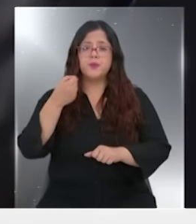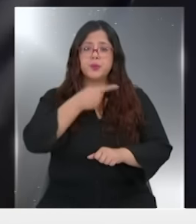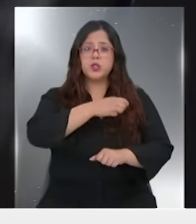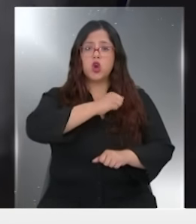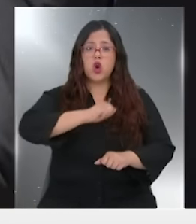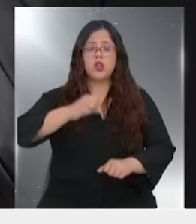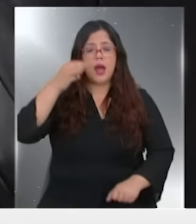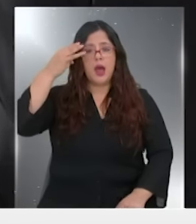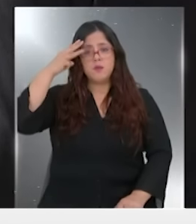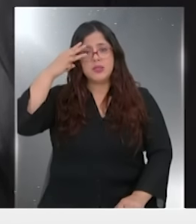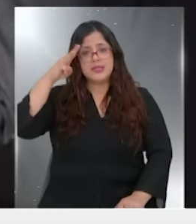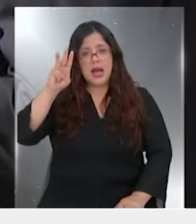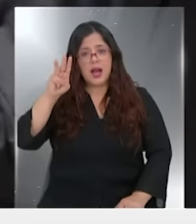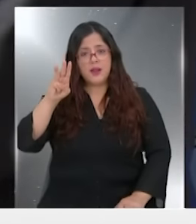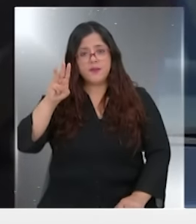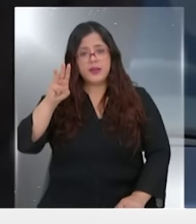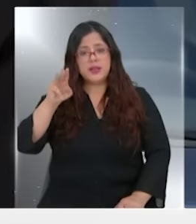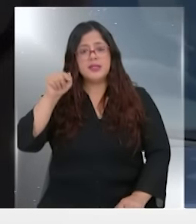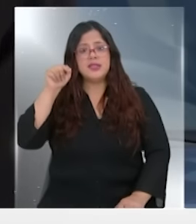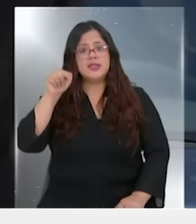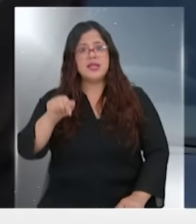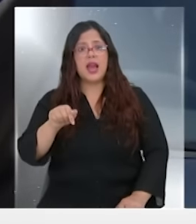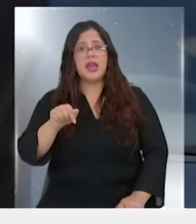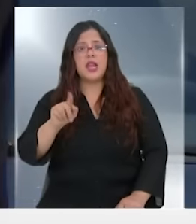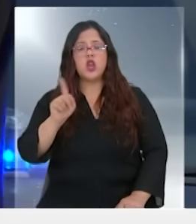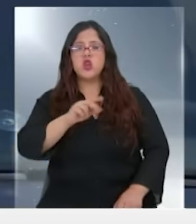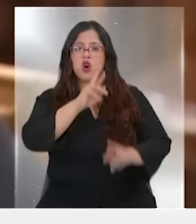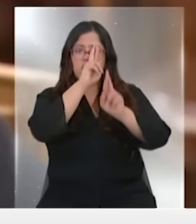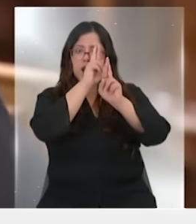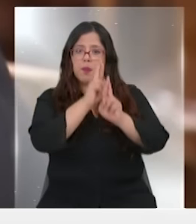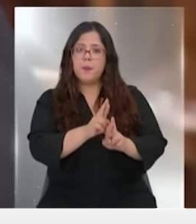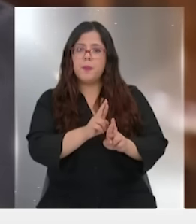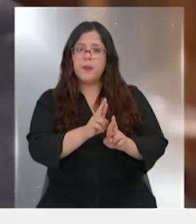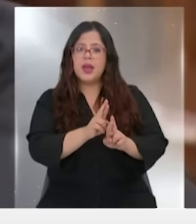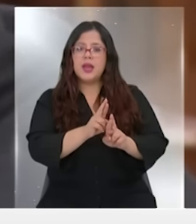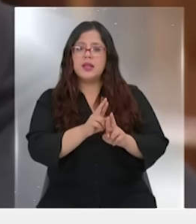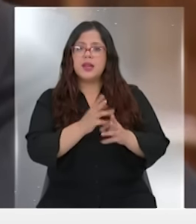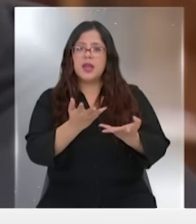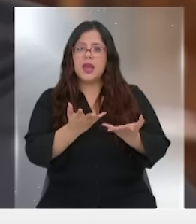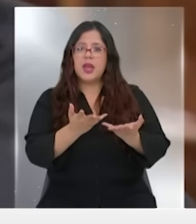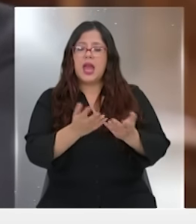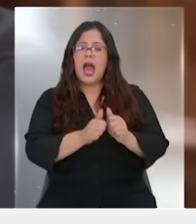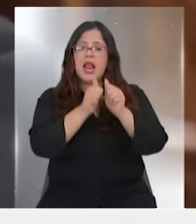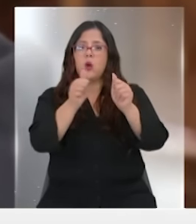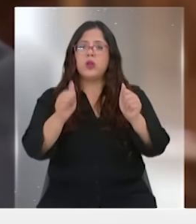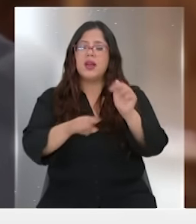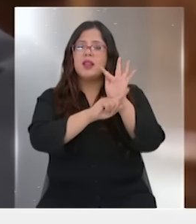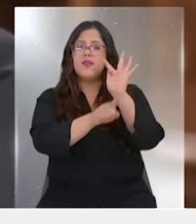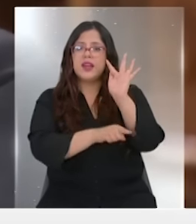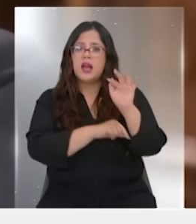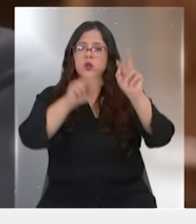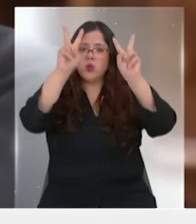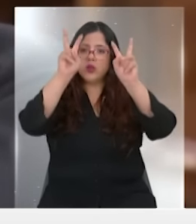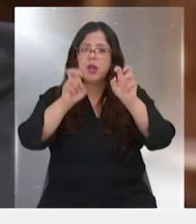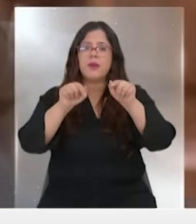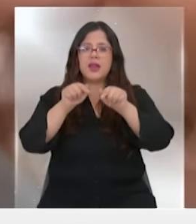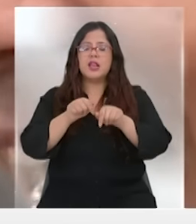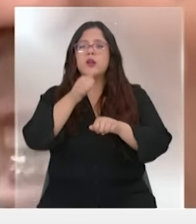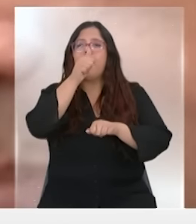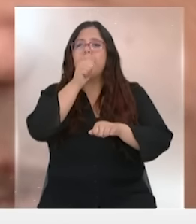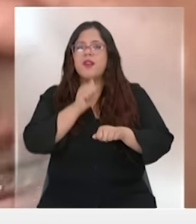contra Monsalve, pasando a llevar a la autoridad del fiscal a cargo de una causa que estaba bajo